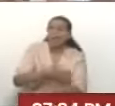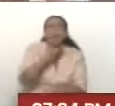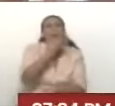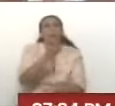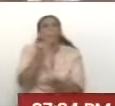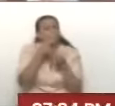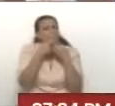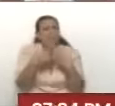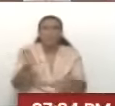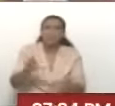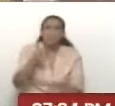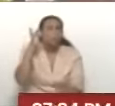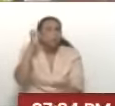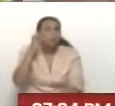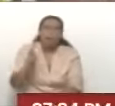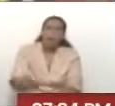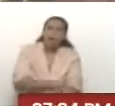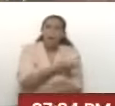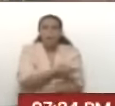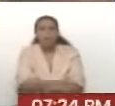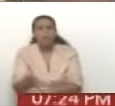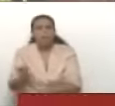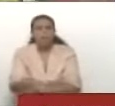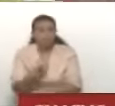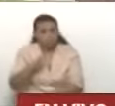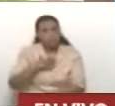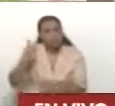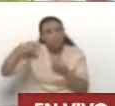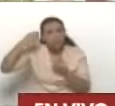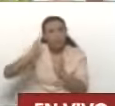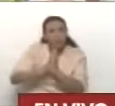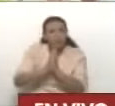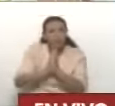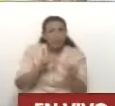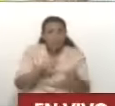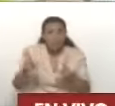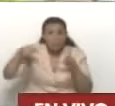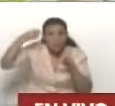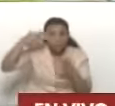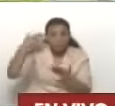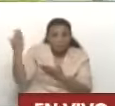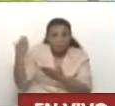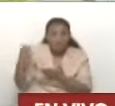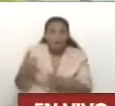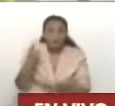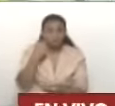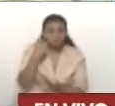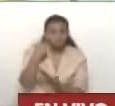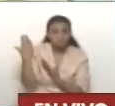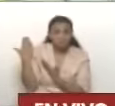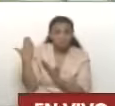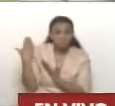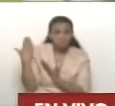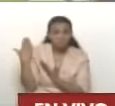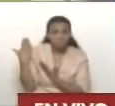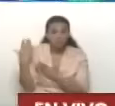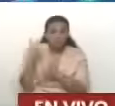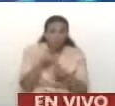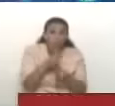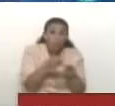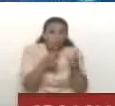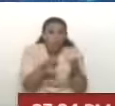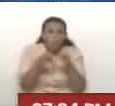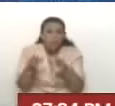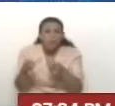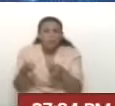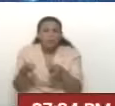canto hermoso. Yo quiero poner el video, lo tenemos, ahí lo están pasando, pero lo están pasando por parte,